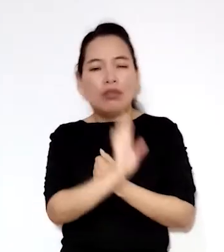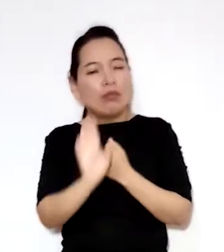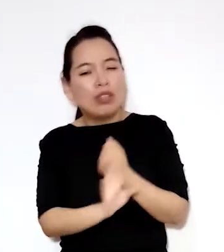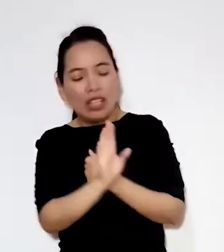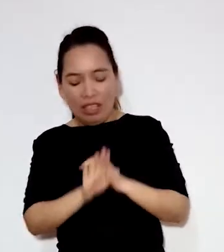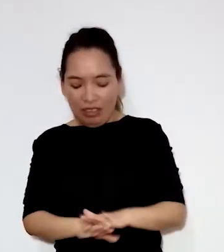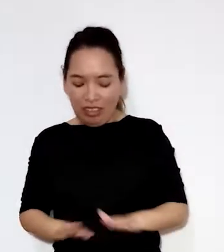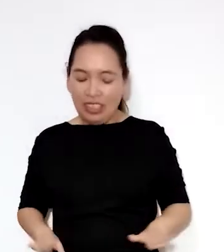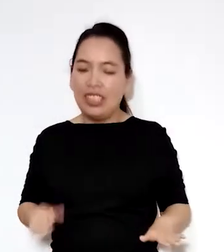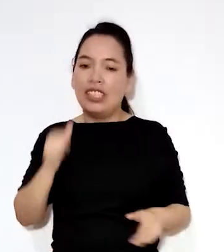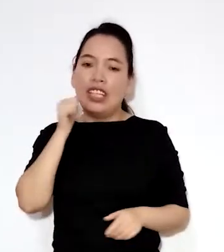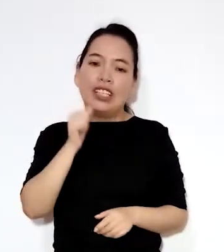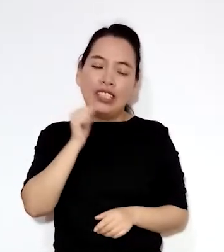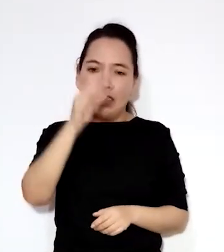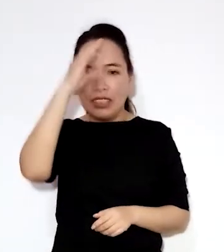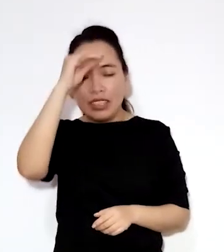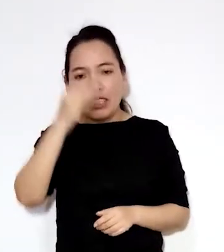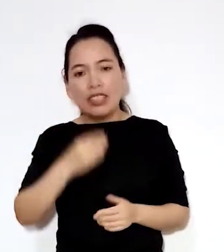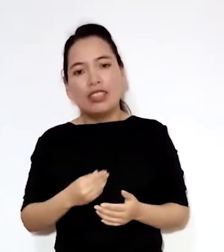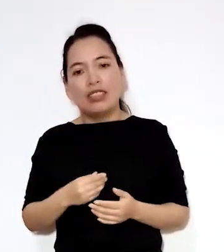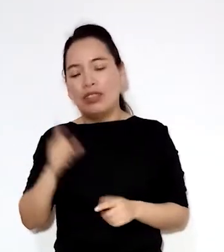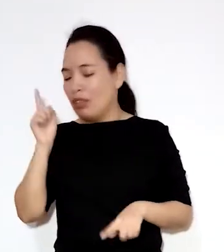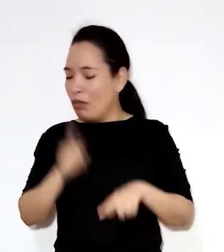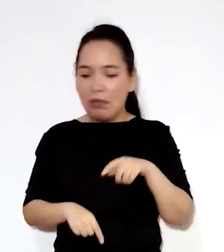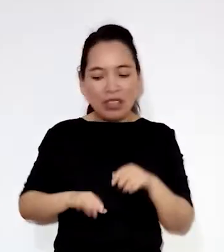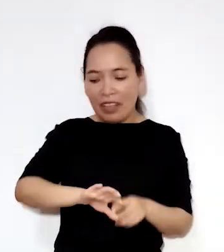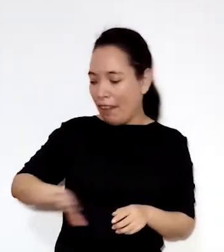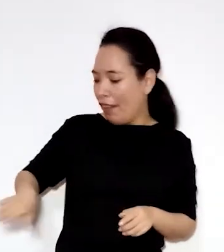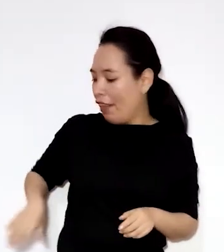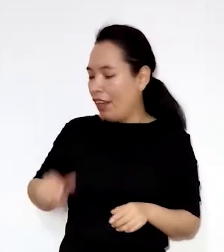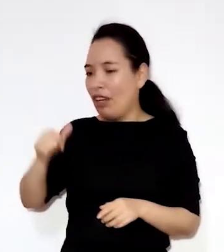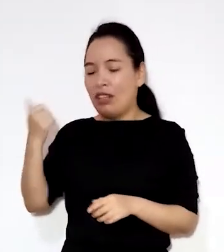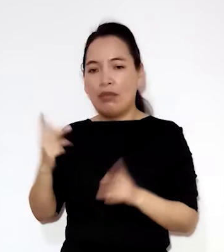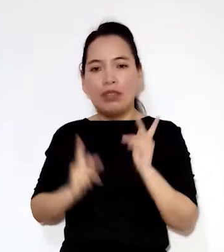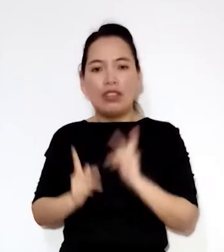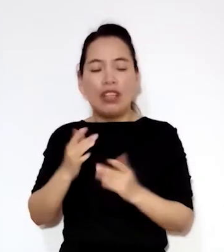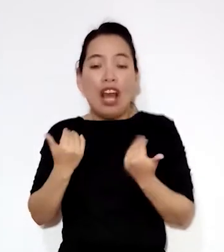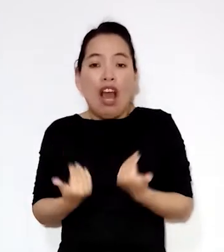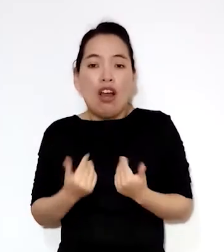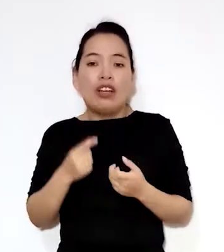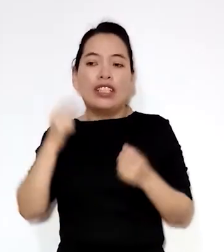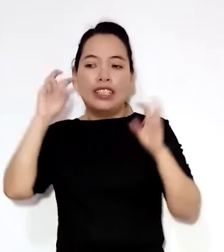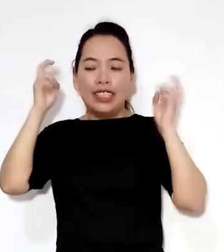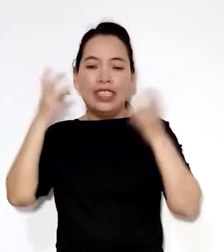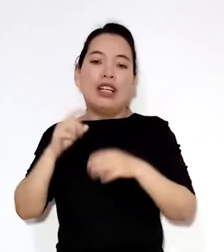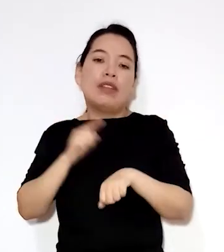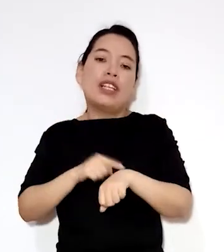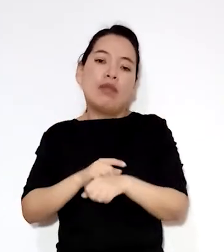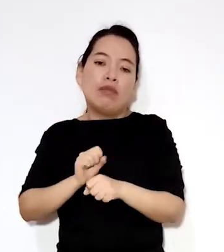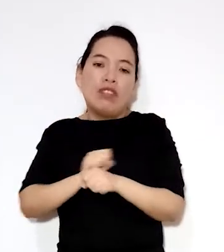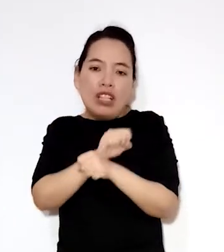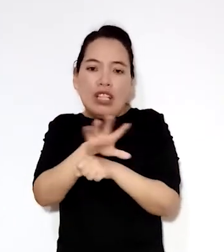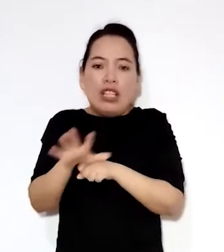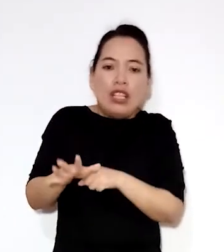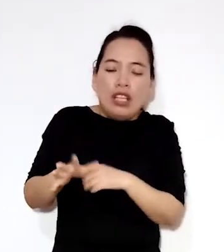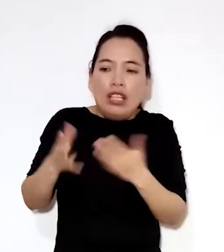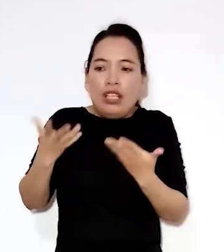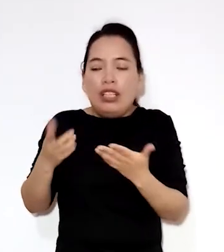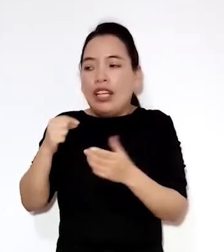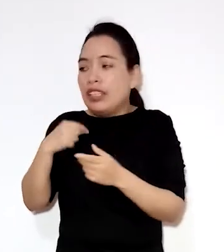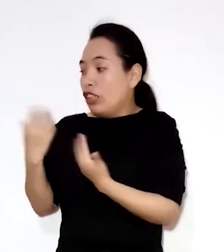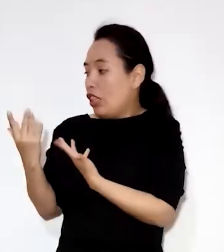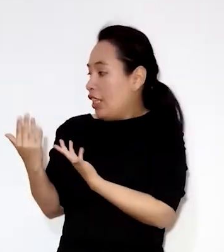que proteger a nuestras niñas, no dejar a nadie atrás y si en este momento, por ejemplo, el de ahora del COVID-19, alguien se está quedando atrás, hay